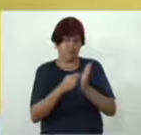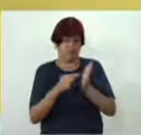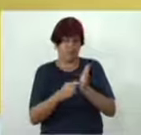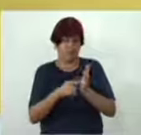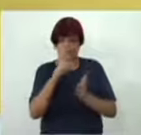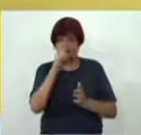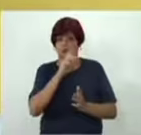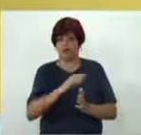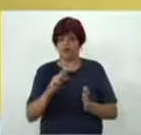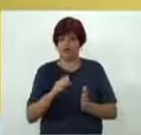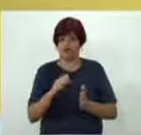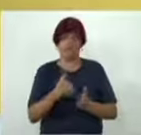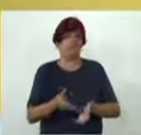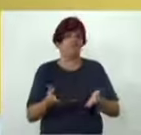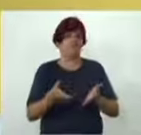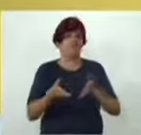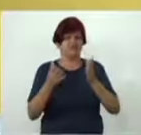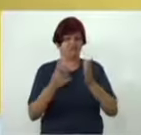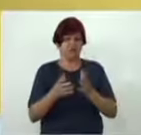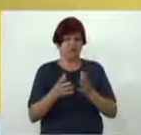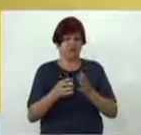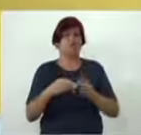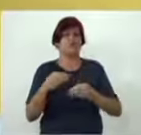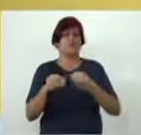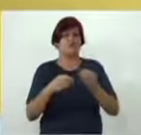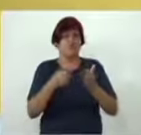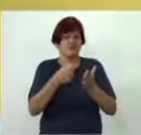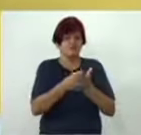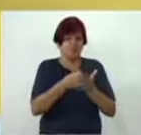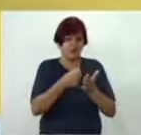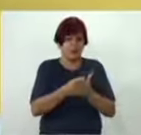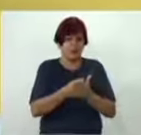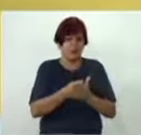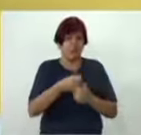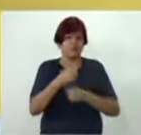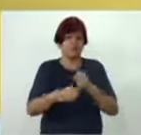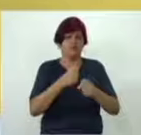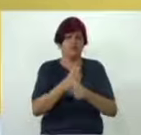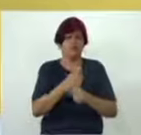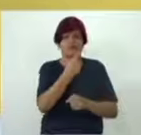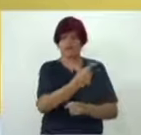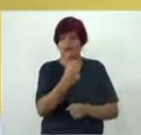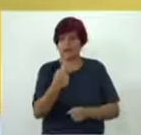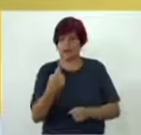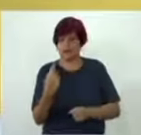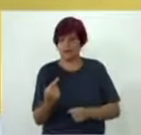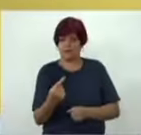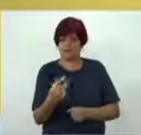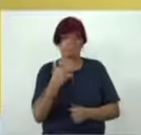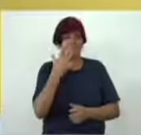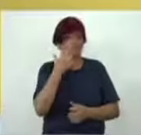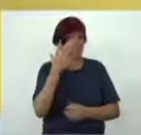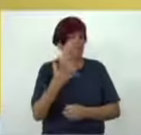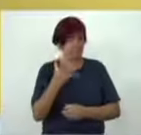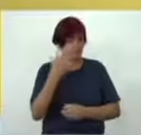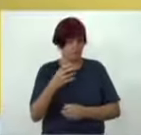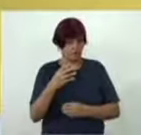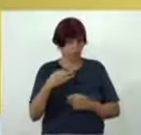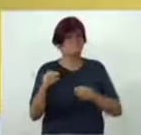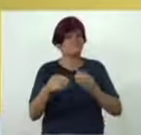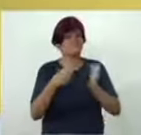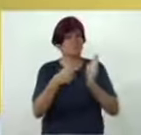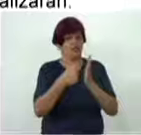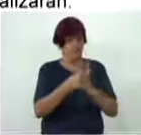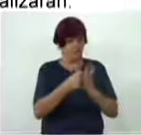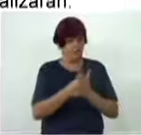de su nivel de desarrollo, concebir los materiales que le voy a ubicar a cada uno. Eso es un elemento muy importante que ustedes deben tener